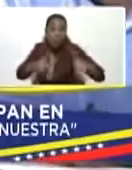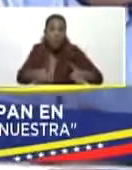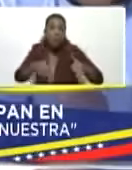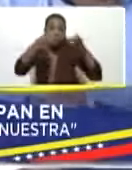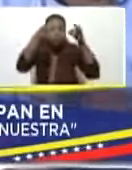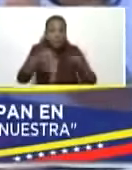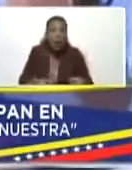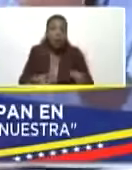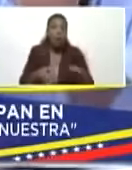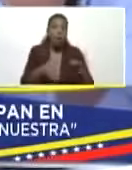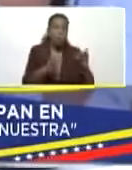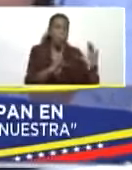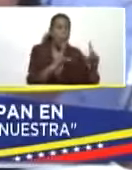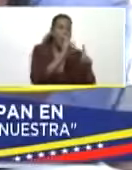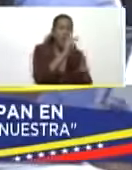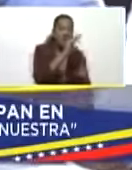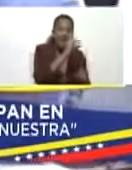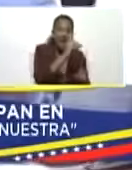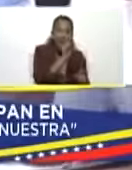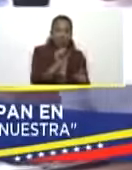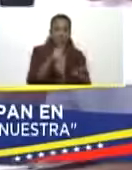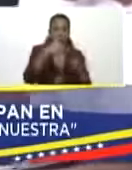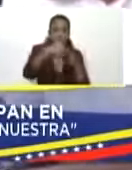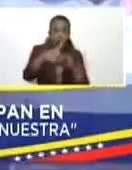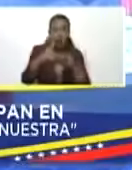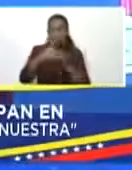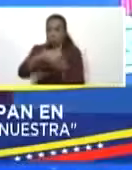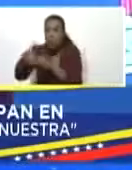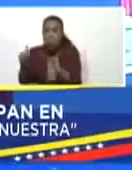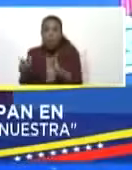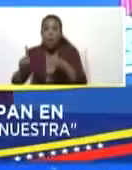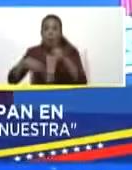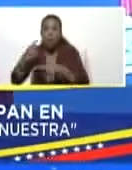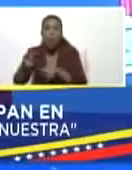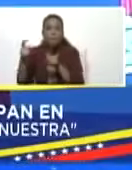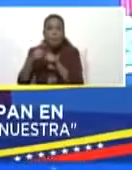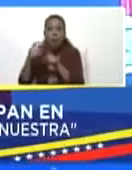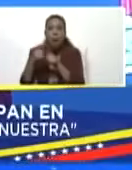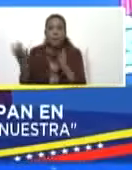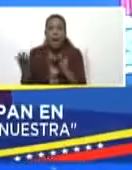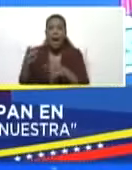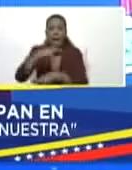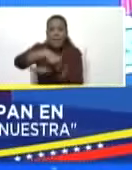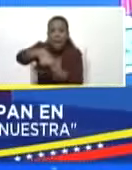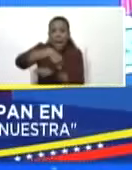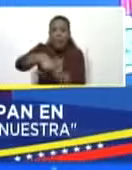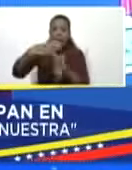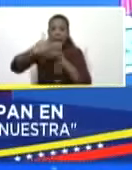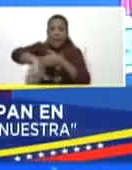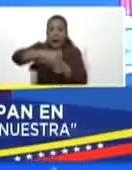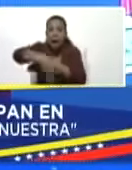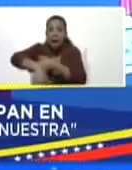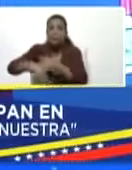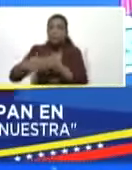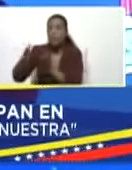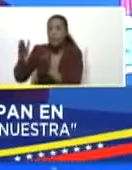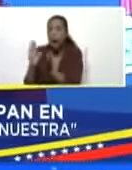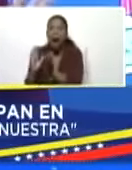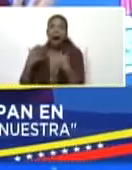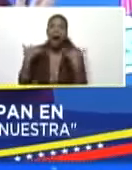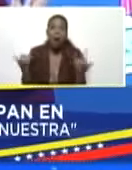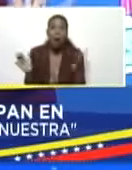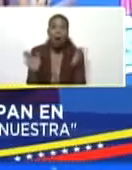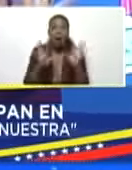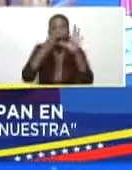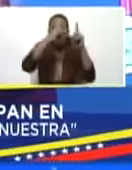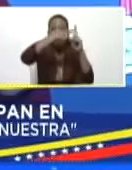sistema de medios, redes, calles y paredes. Después puse redes, calles, medios y paredes, y ahora dejé la